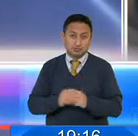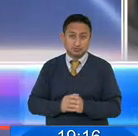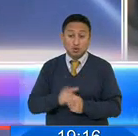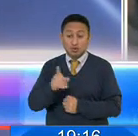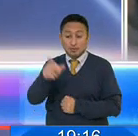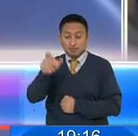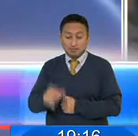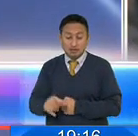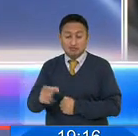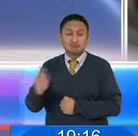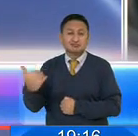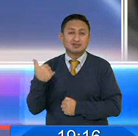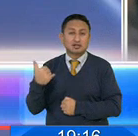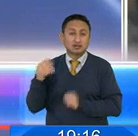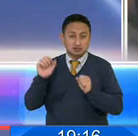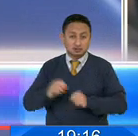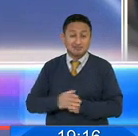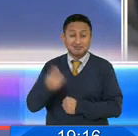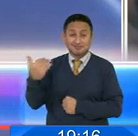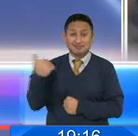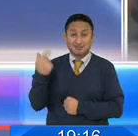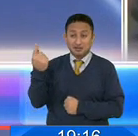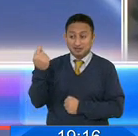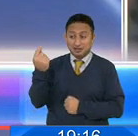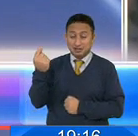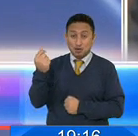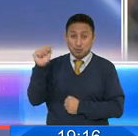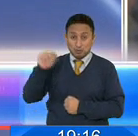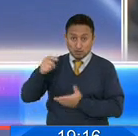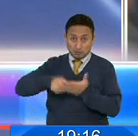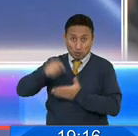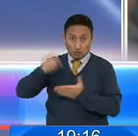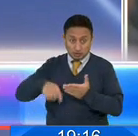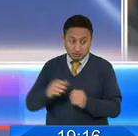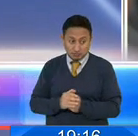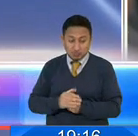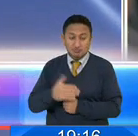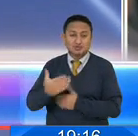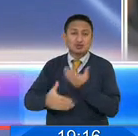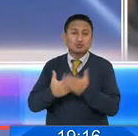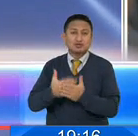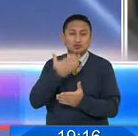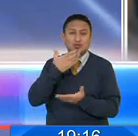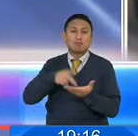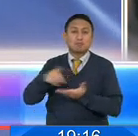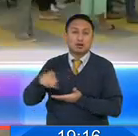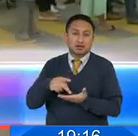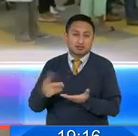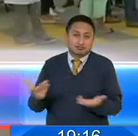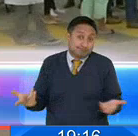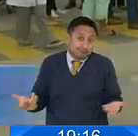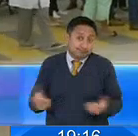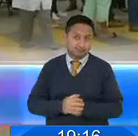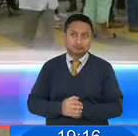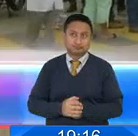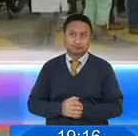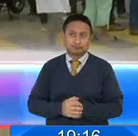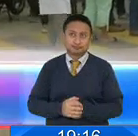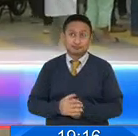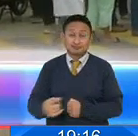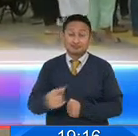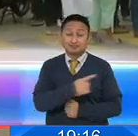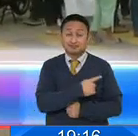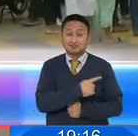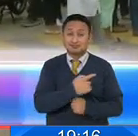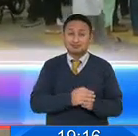tener partidas presupuestarias para las contrataciones necesarias, si no, no se tendría cómo pagar estos contratos. Y discrepa con los cuestionamientos que hace